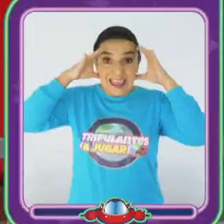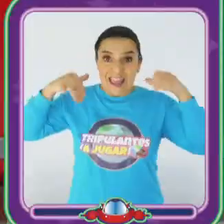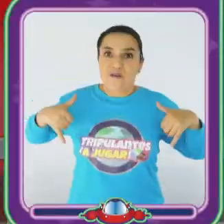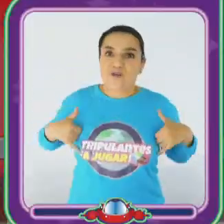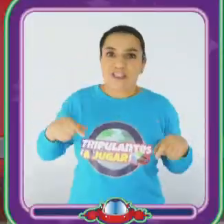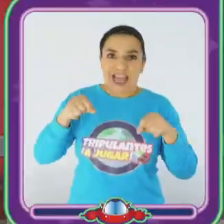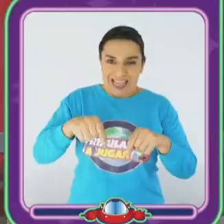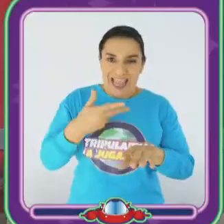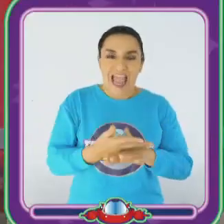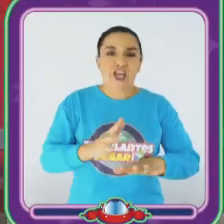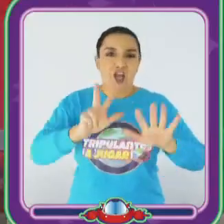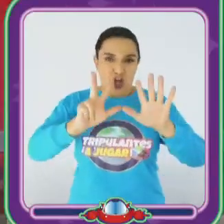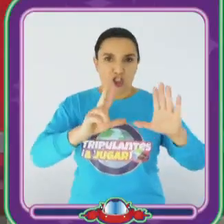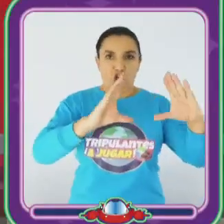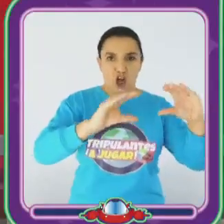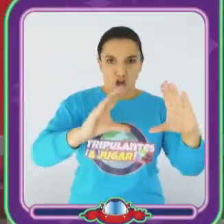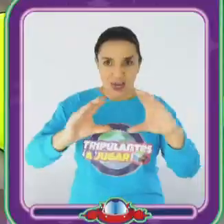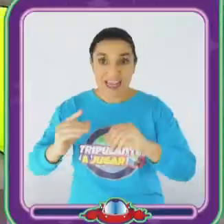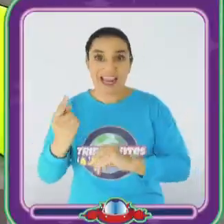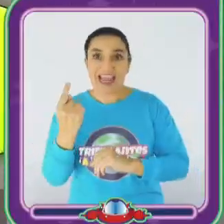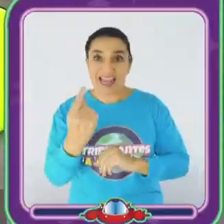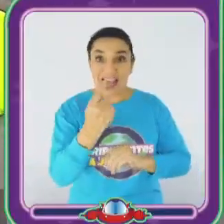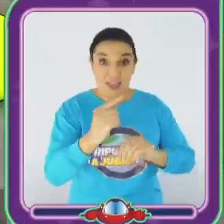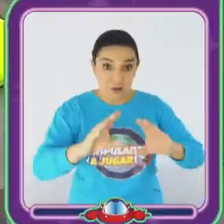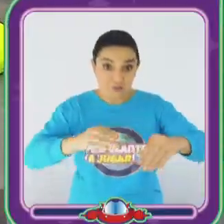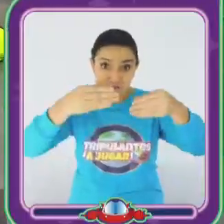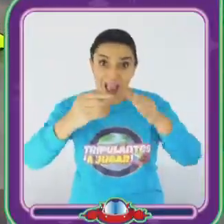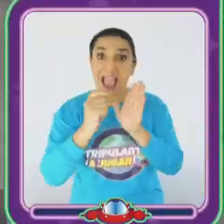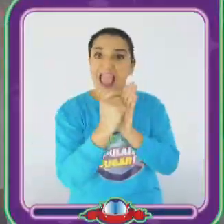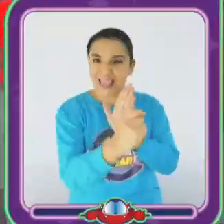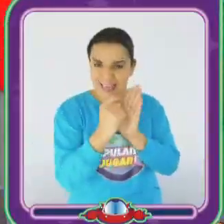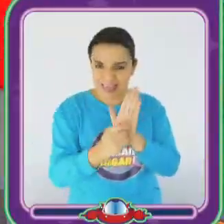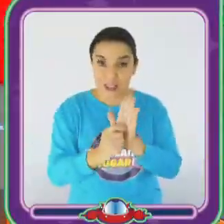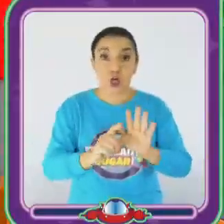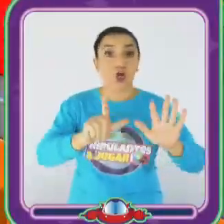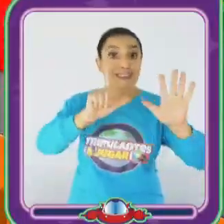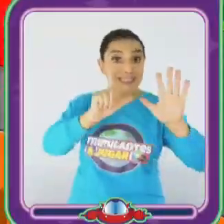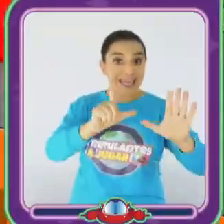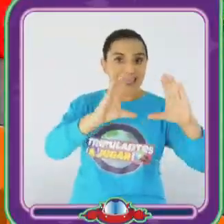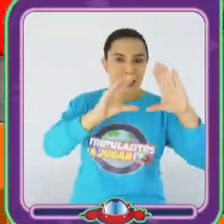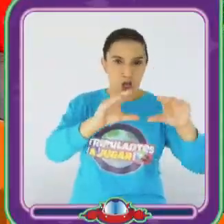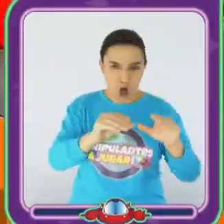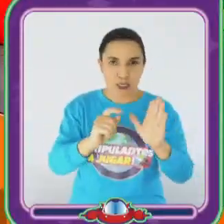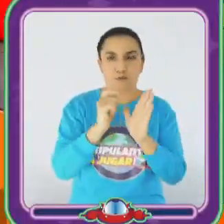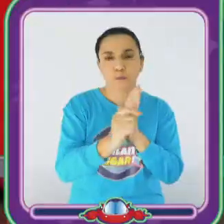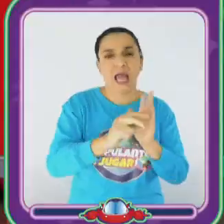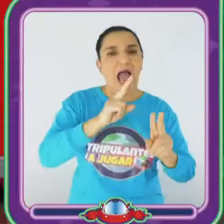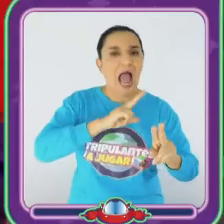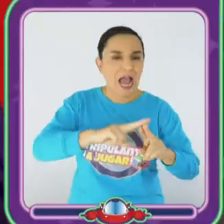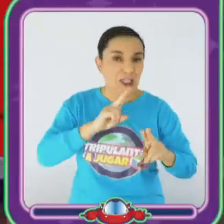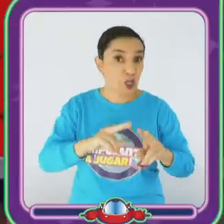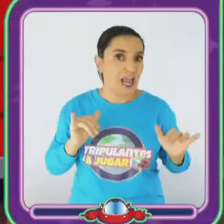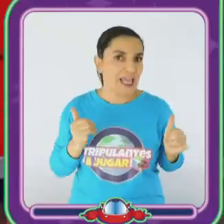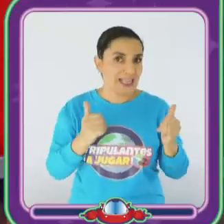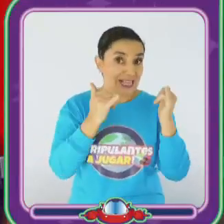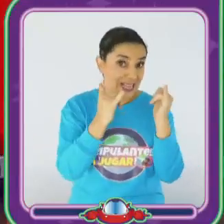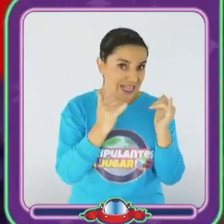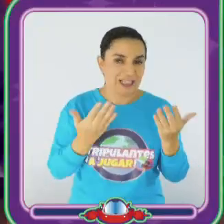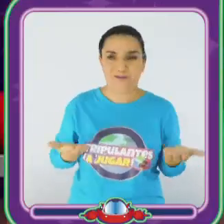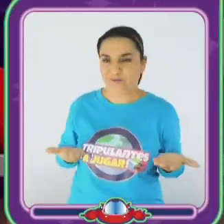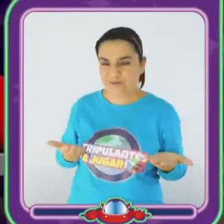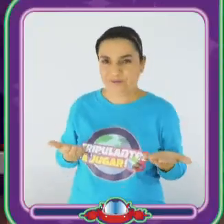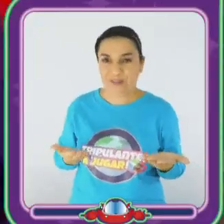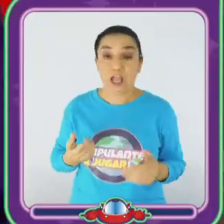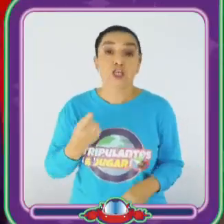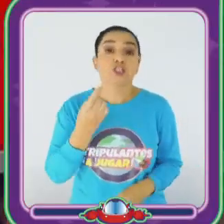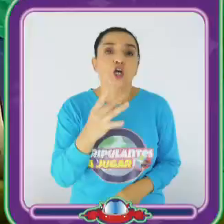Tripulación, aquí hay 8 cojines. Cada uno tiene escrito algo abajo. 7 de ellos tienen acciones muy entretenidas